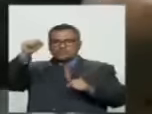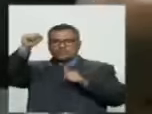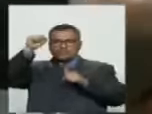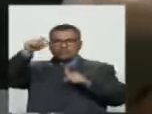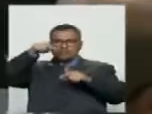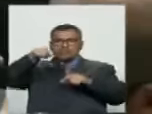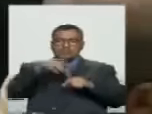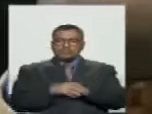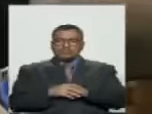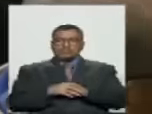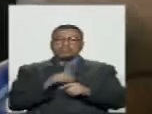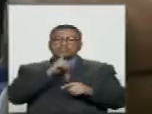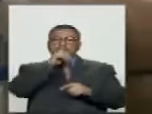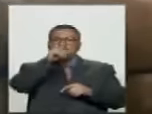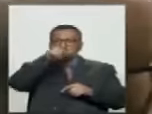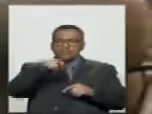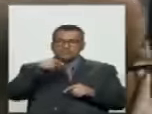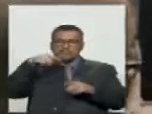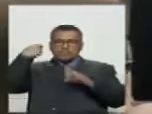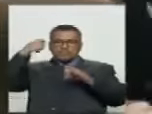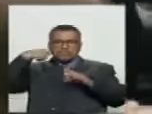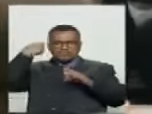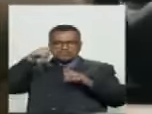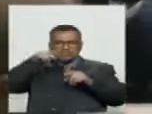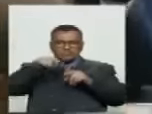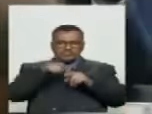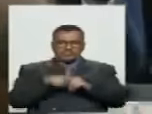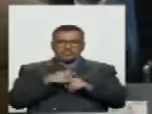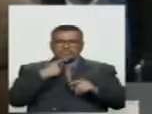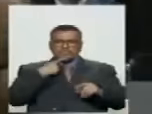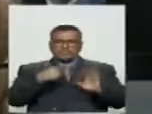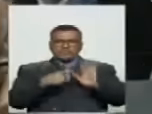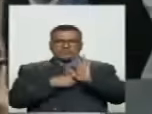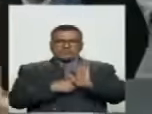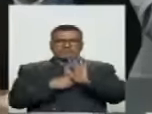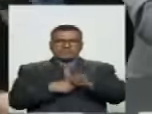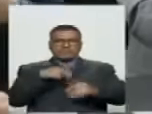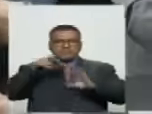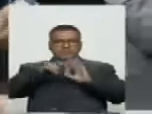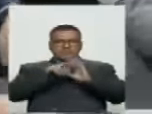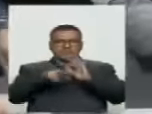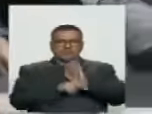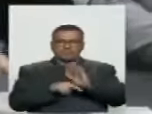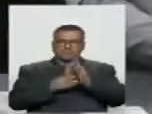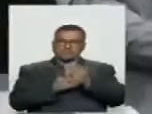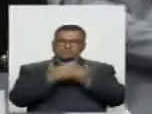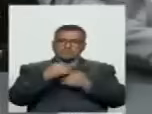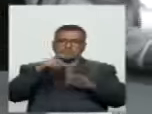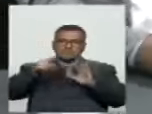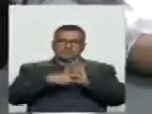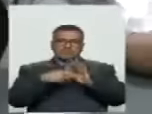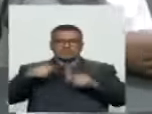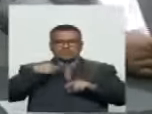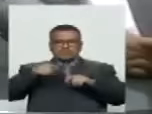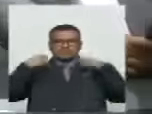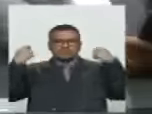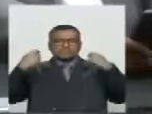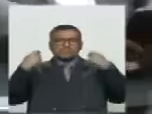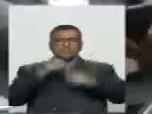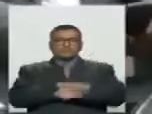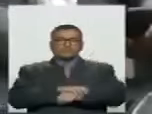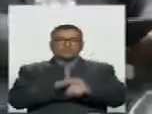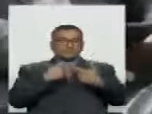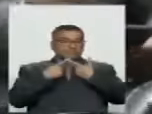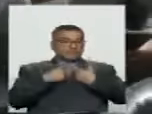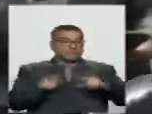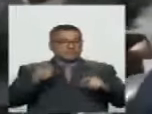alto, me silenciaron el video, porque atentaba contra las normas de entretenimiento digital que ellos promueven. Pero